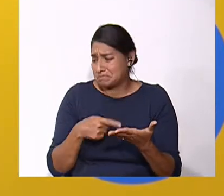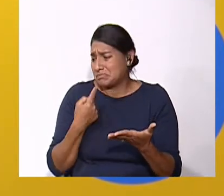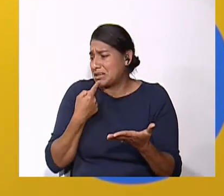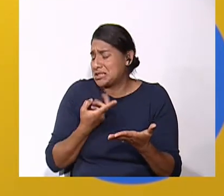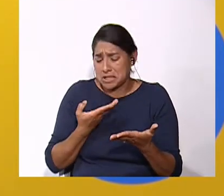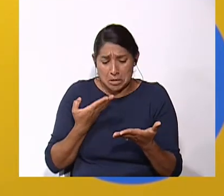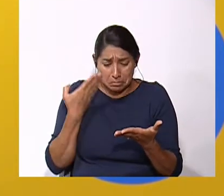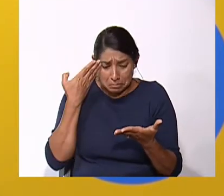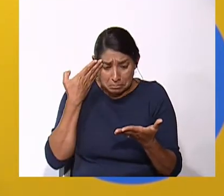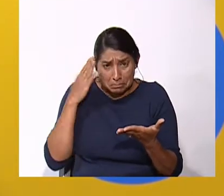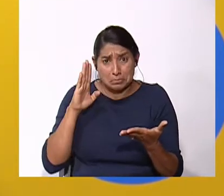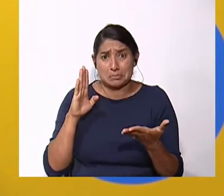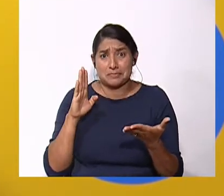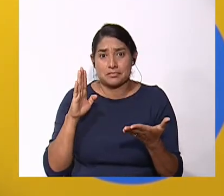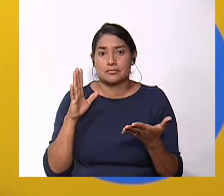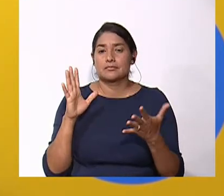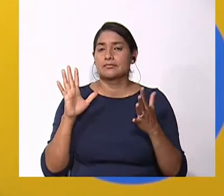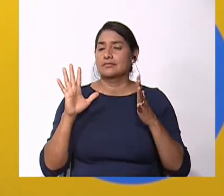ahí?